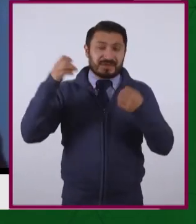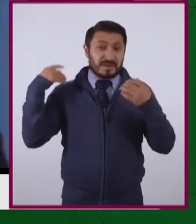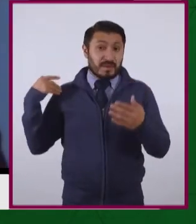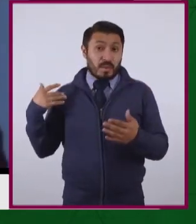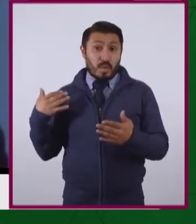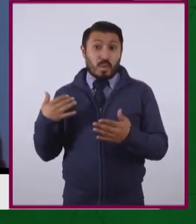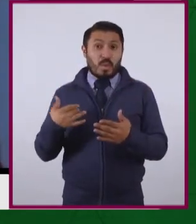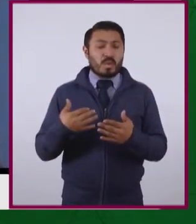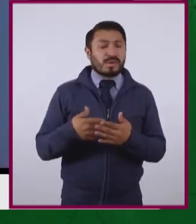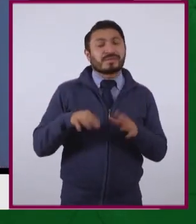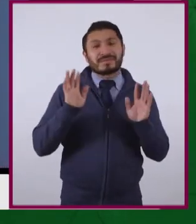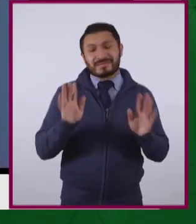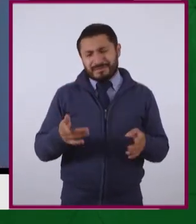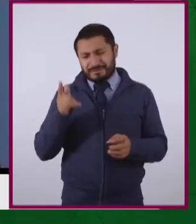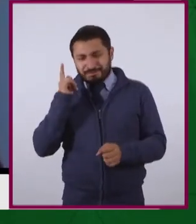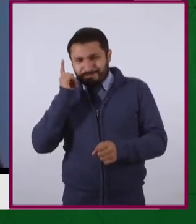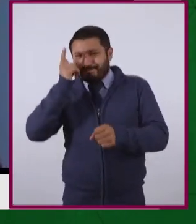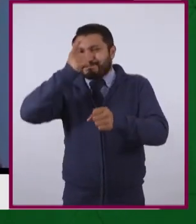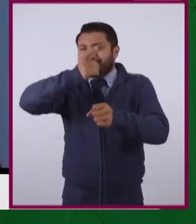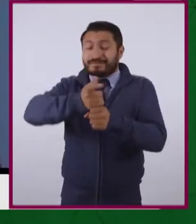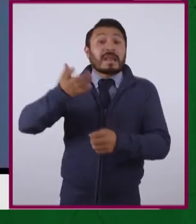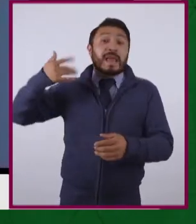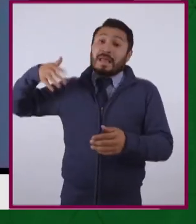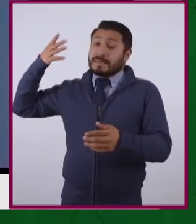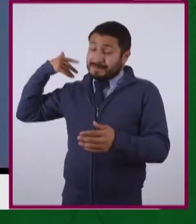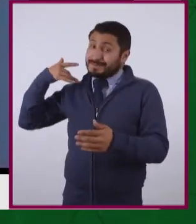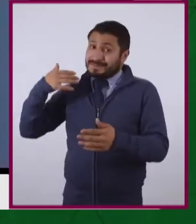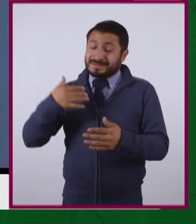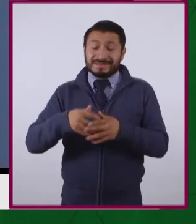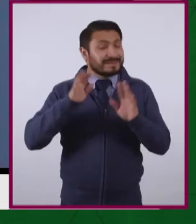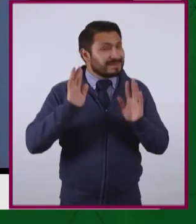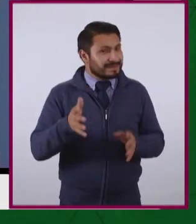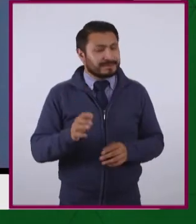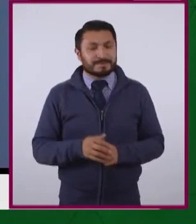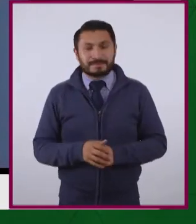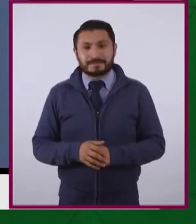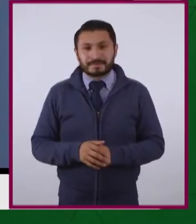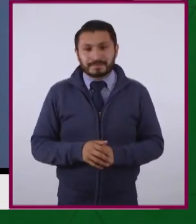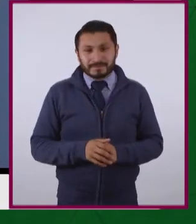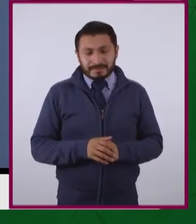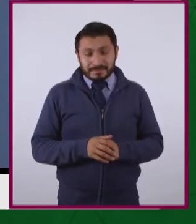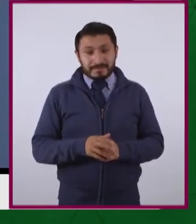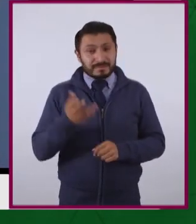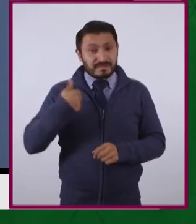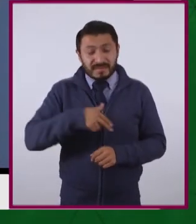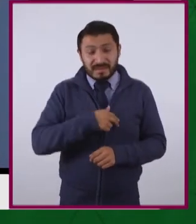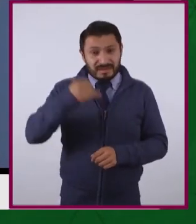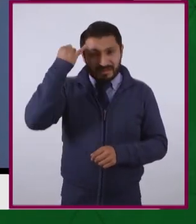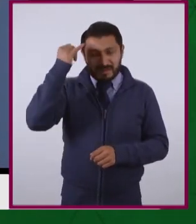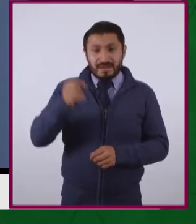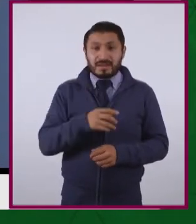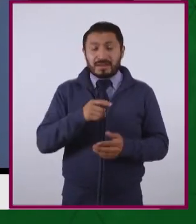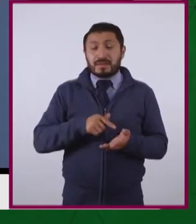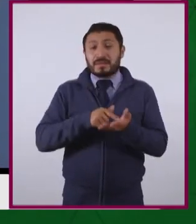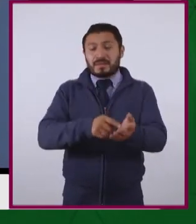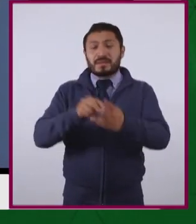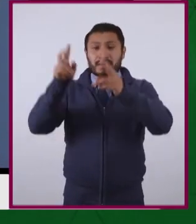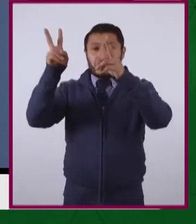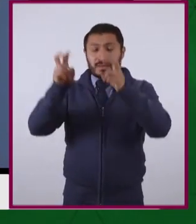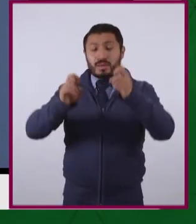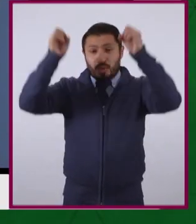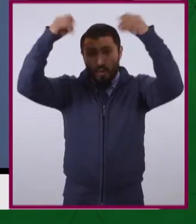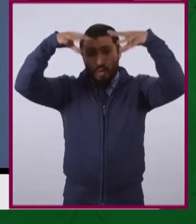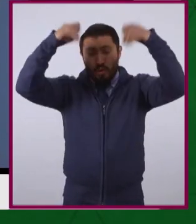venía dibujando desde hace mucho tiempo, pues proponemos la captación de lluvia justo como